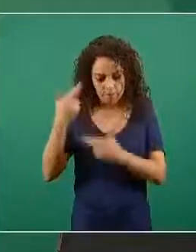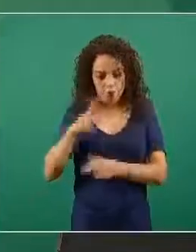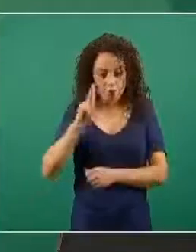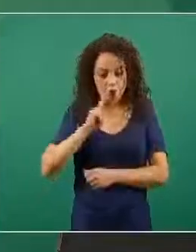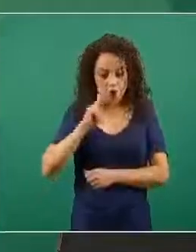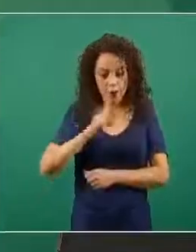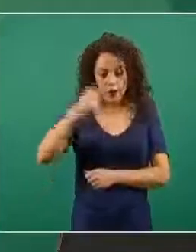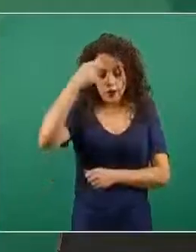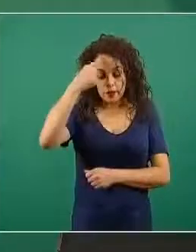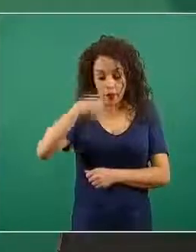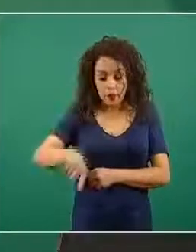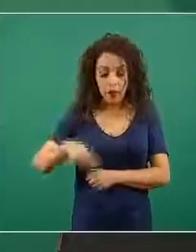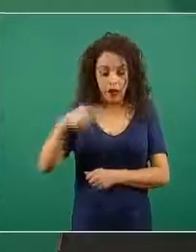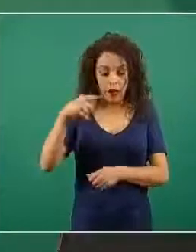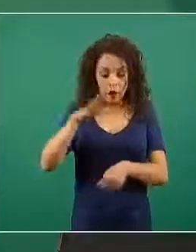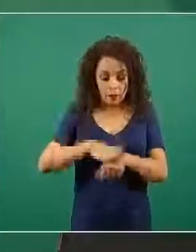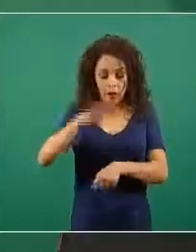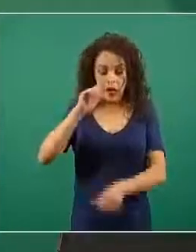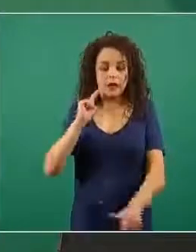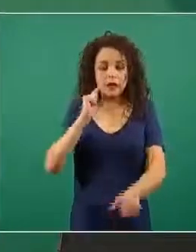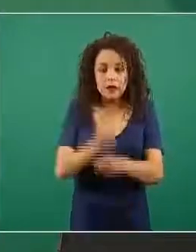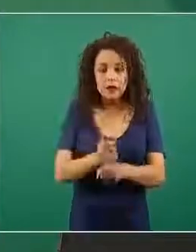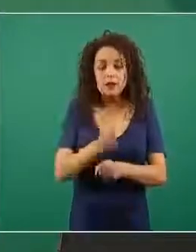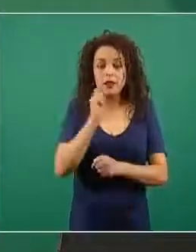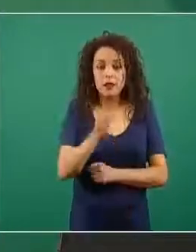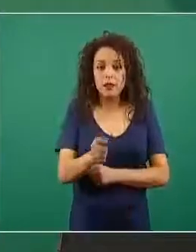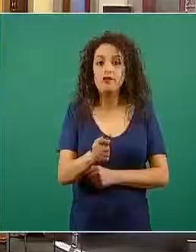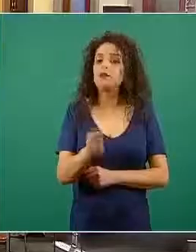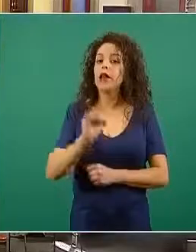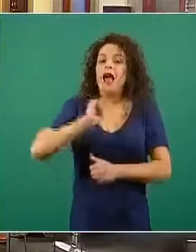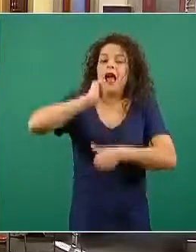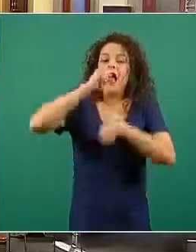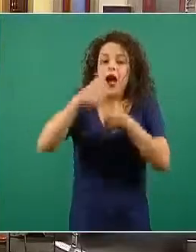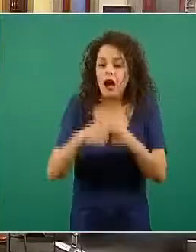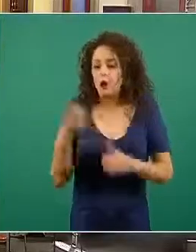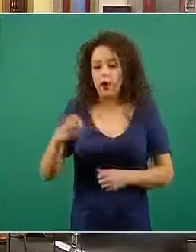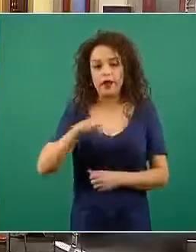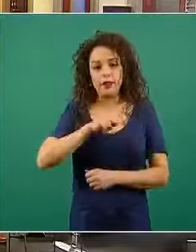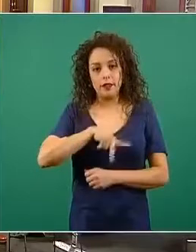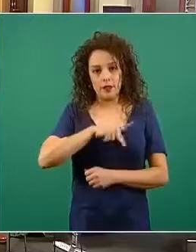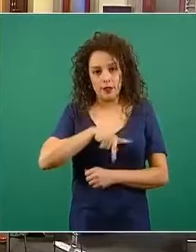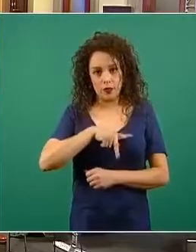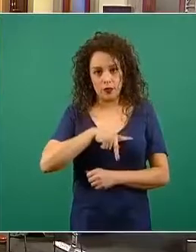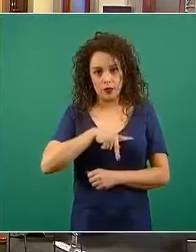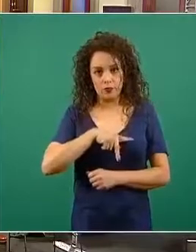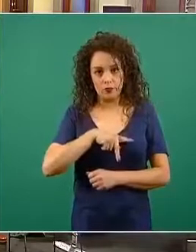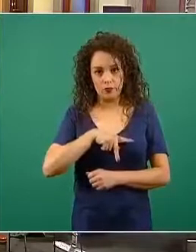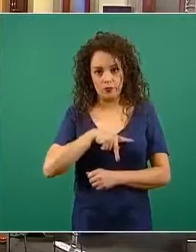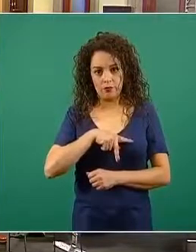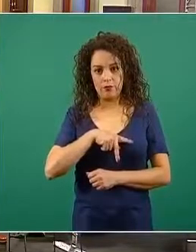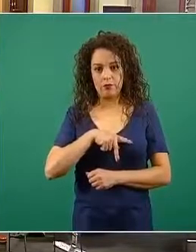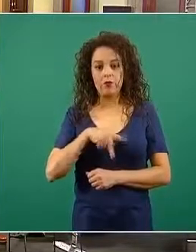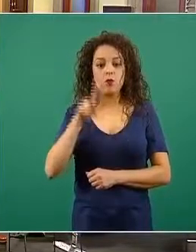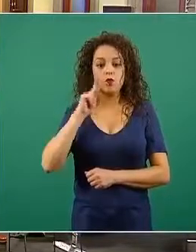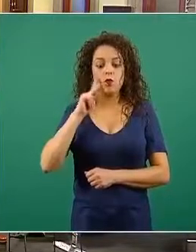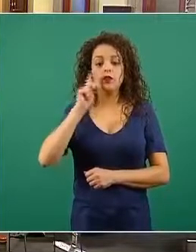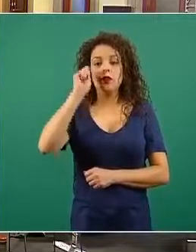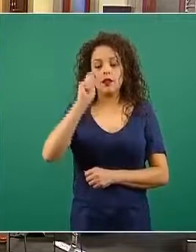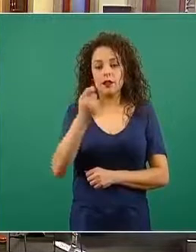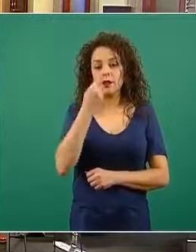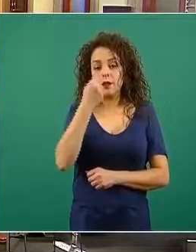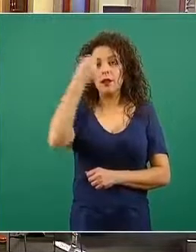muestra hasta encontrar algo de ese virus en la muestra nasofaríngea.